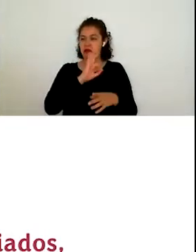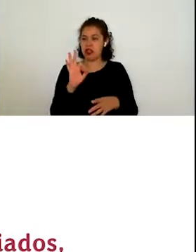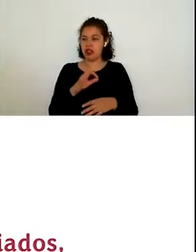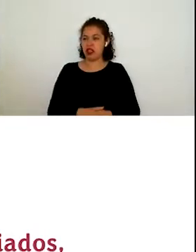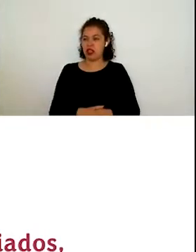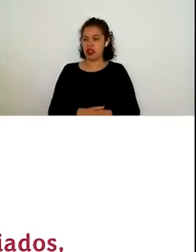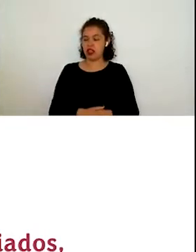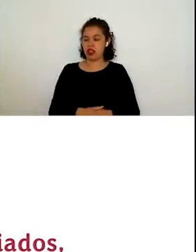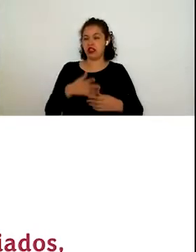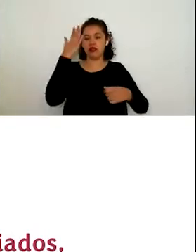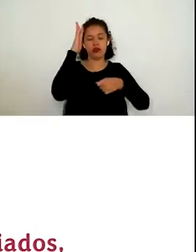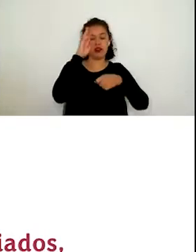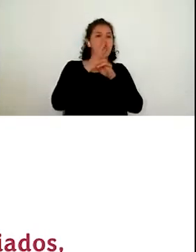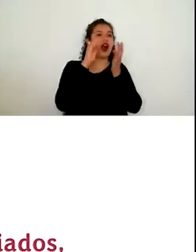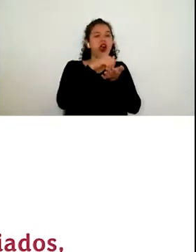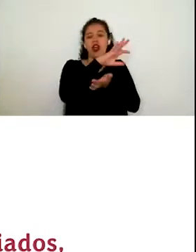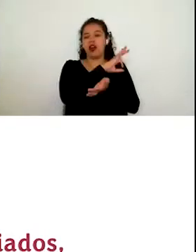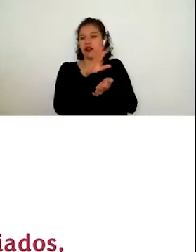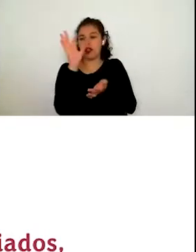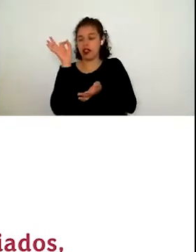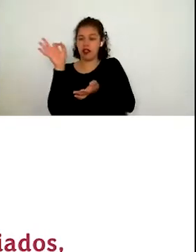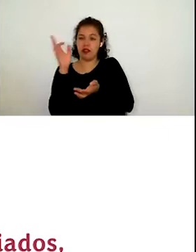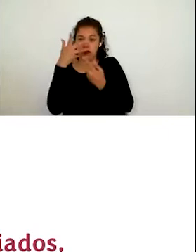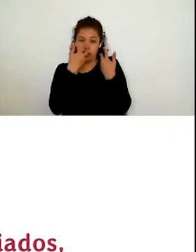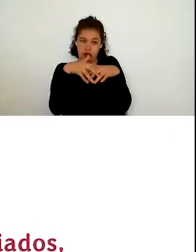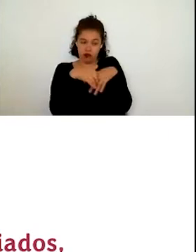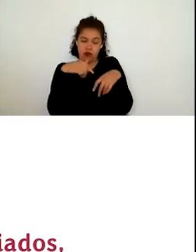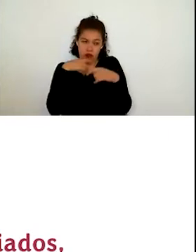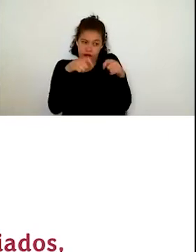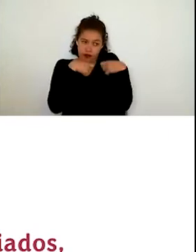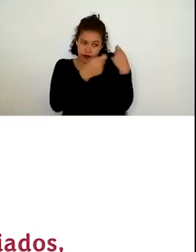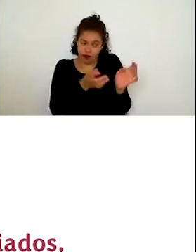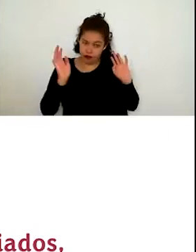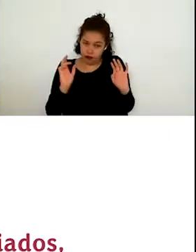de su patronato si es que no están cumpliendo con las funciones que se les encomendó.